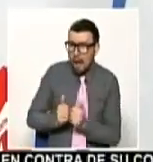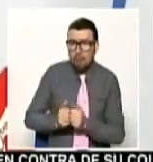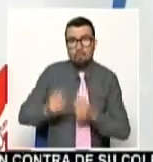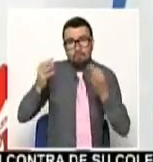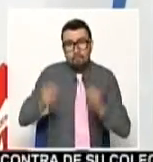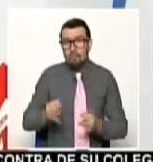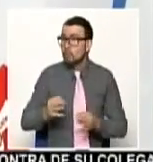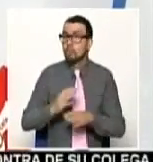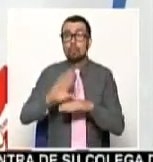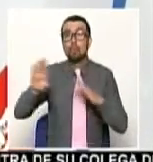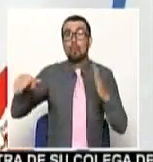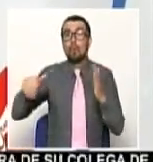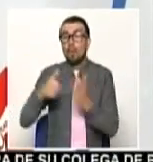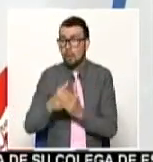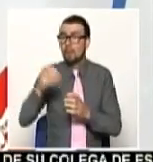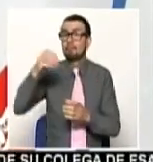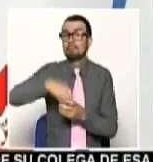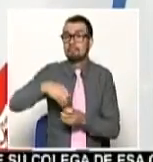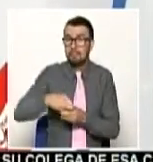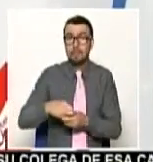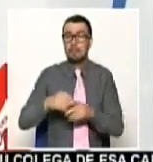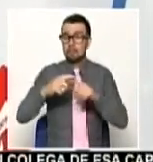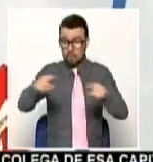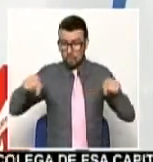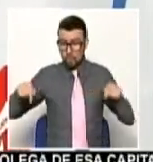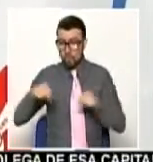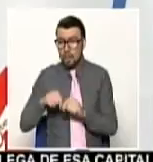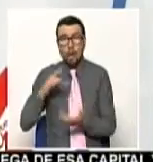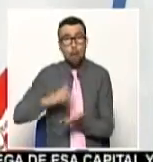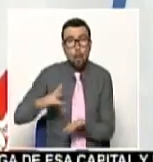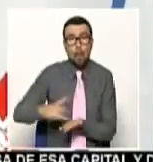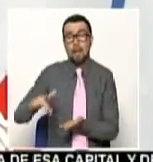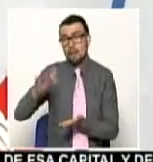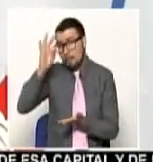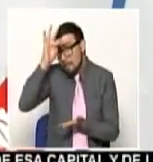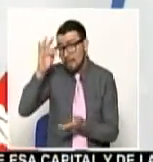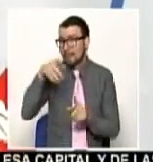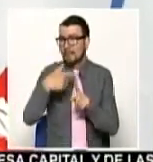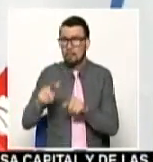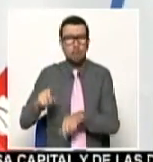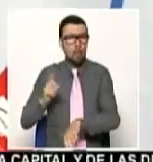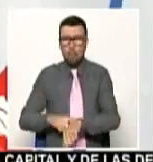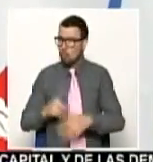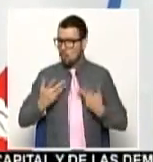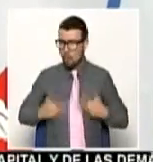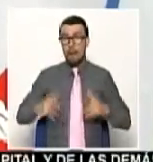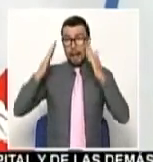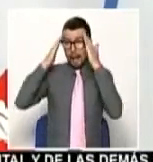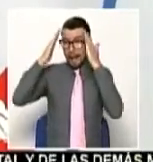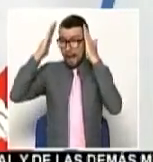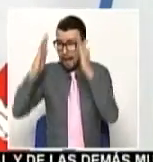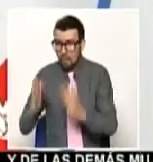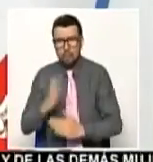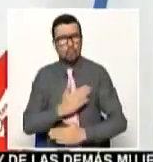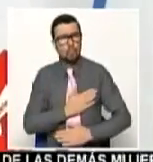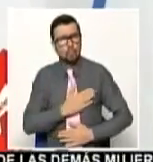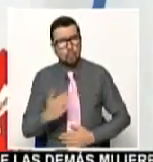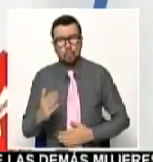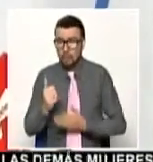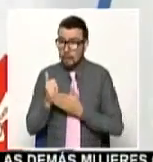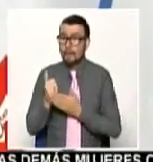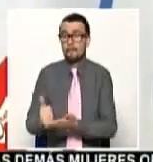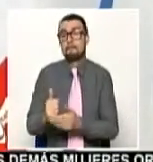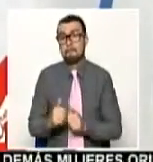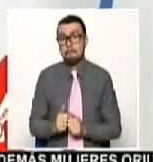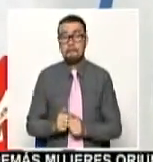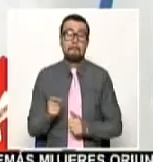ciudadanos y ciudadanas en las diferentes salas de urgencias de la ciudad, absolutamente en cualquier horario. Los funcionarios están ahí disponibles y realmente ha